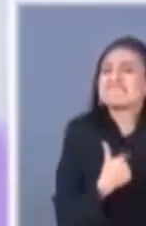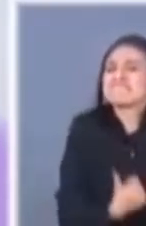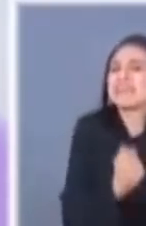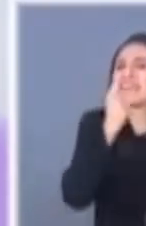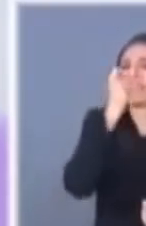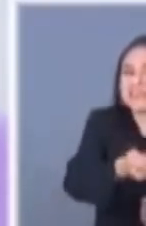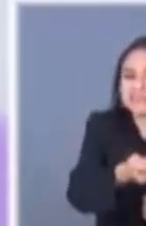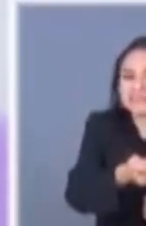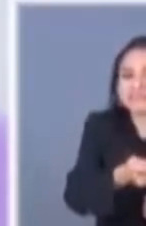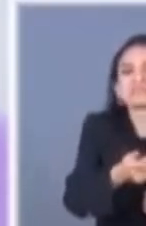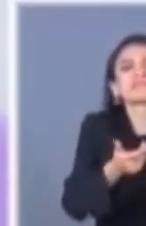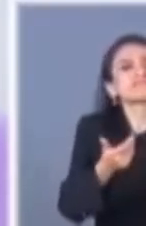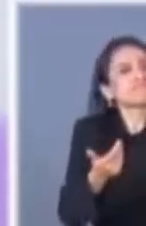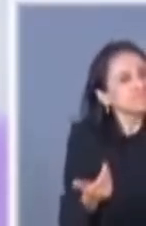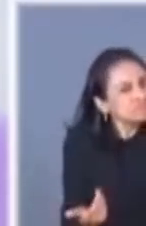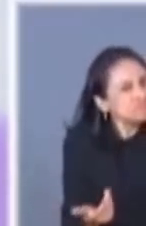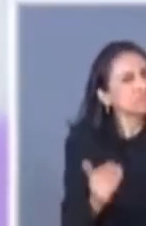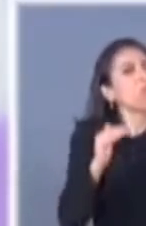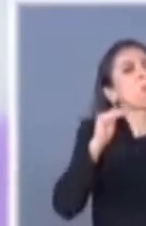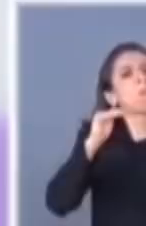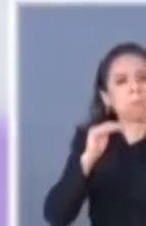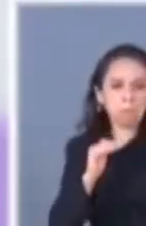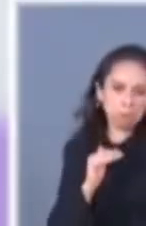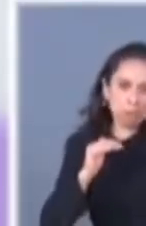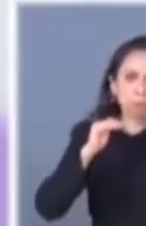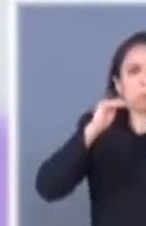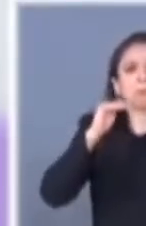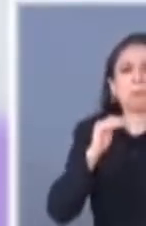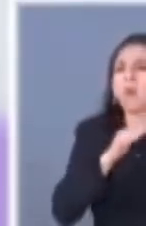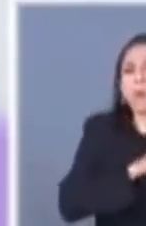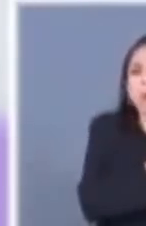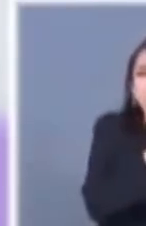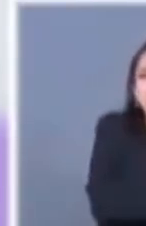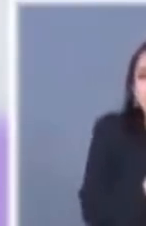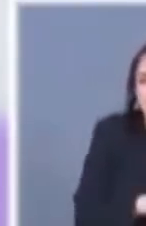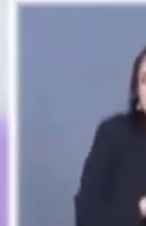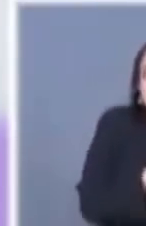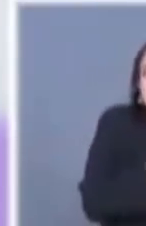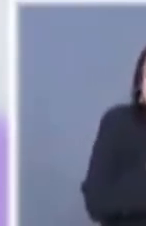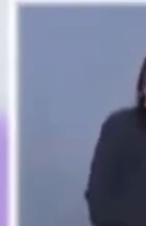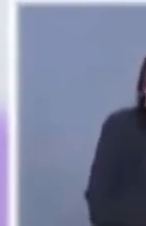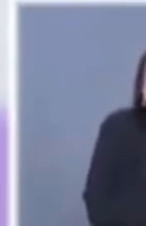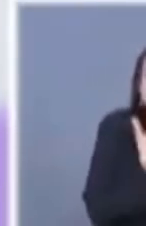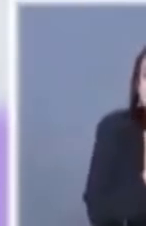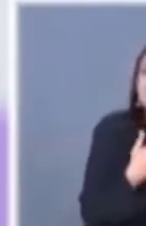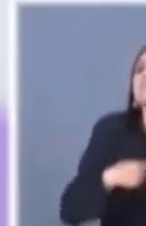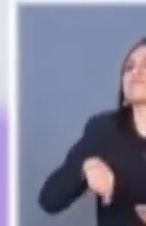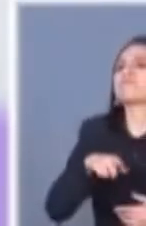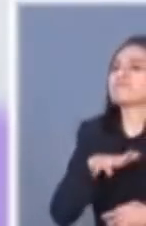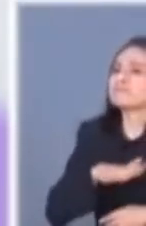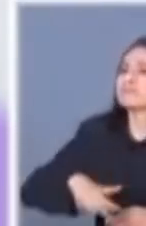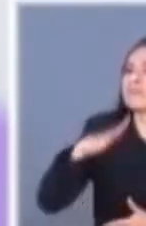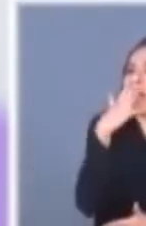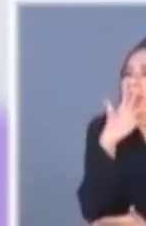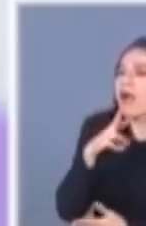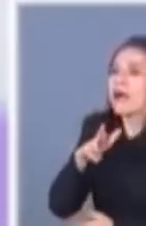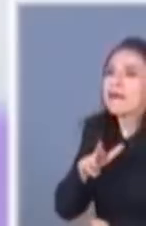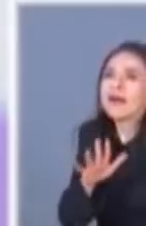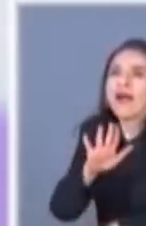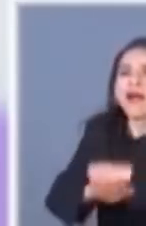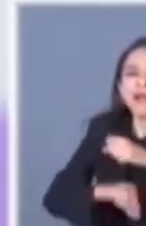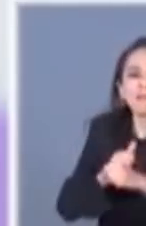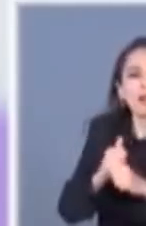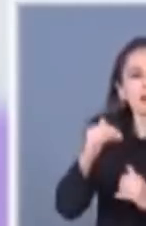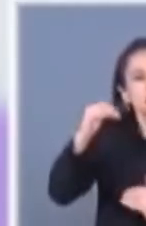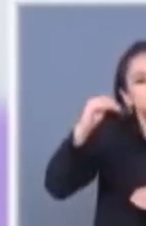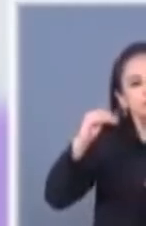como una relación y un equilibrio entre vivir y la naturaleza. Promuevo este concepto